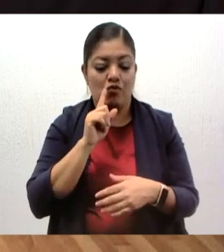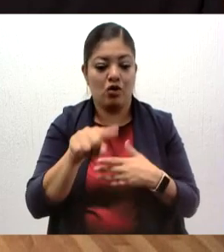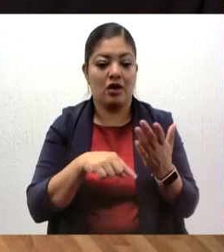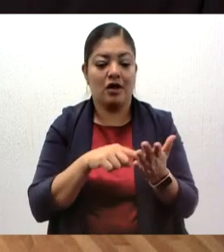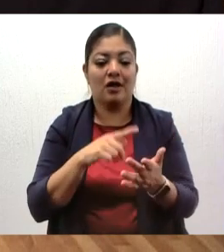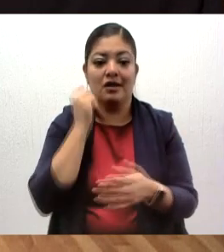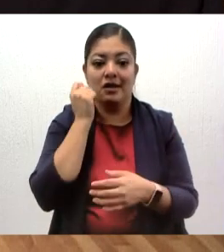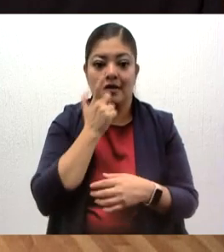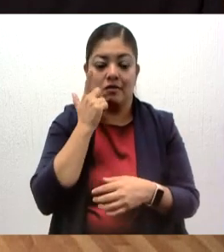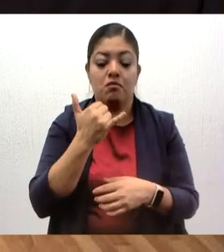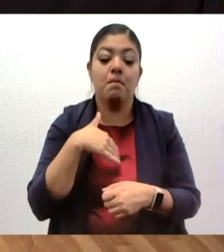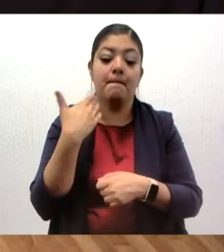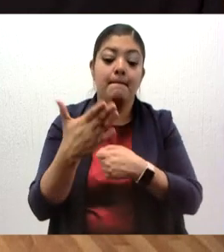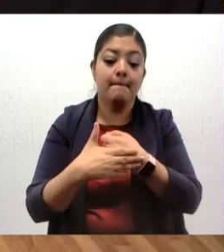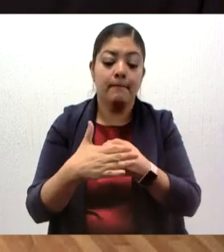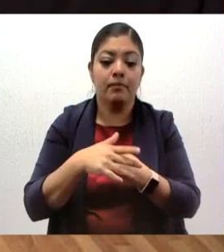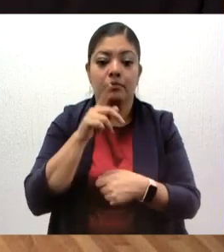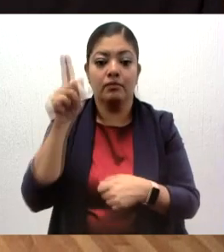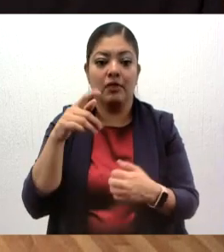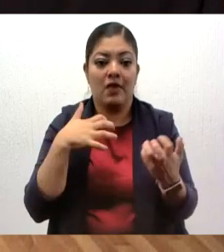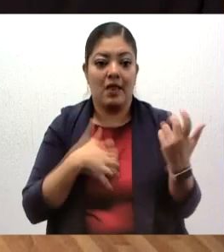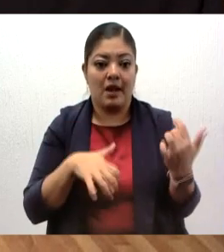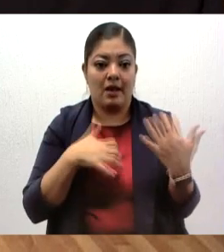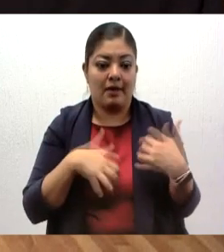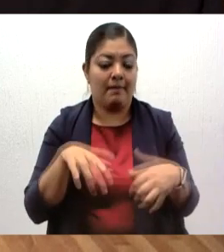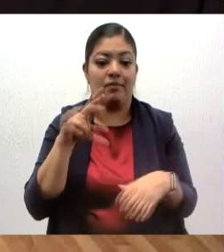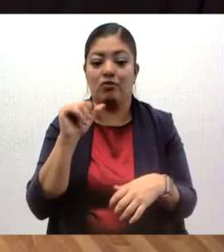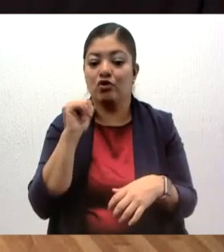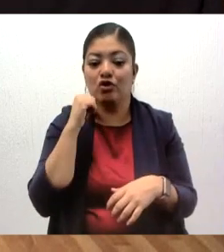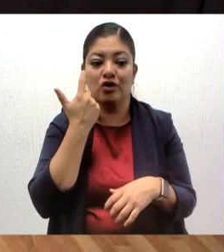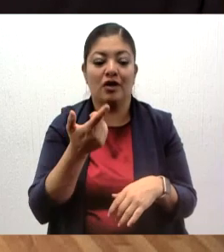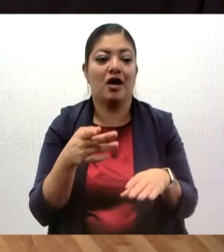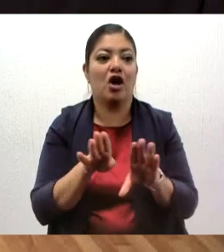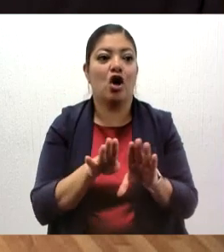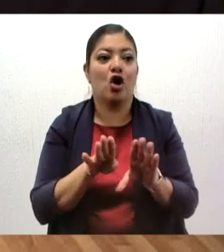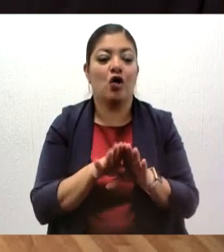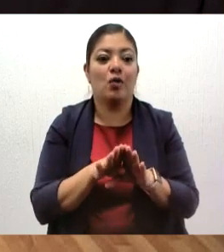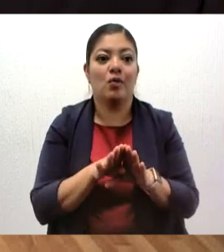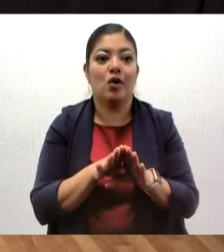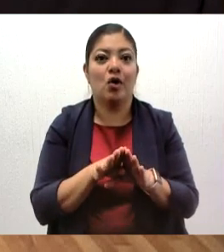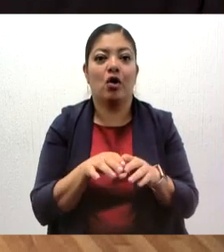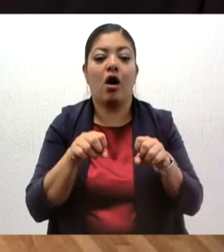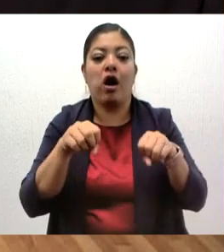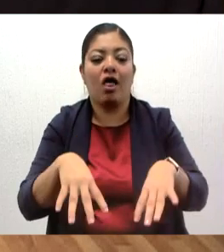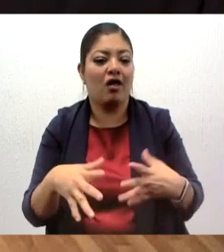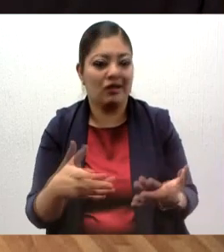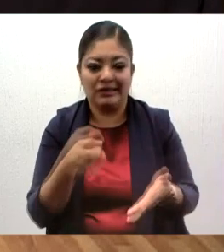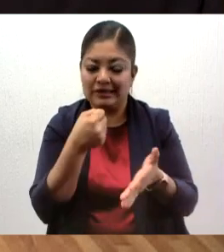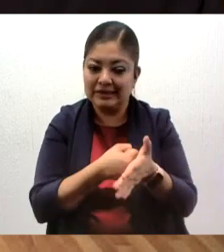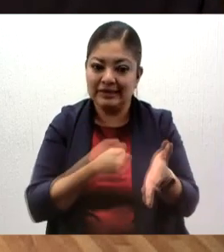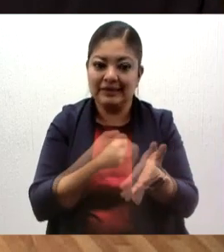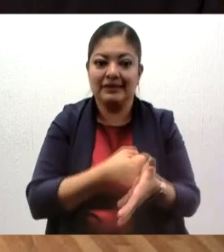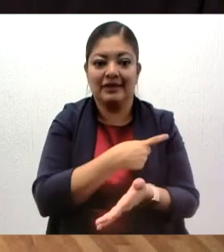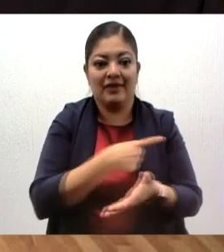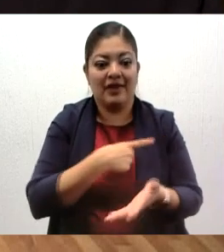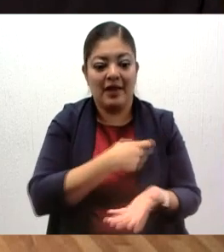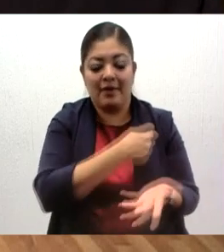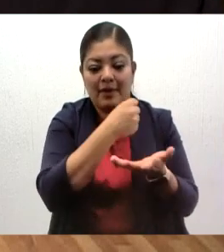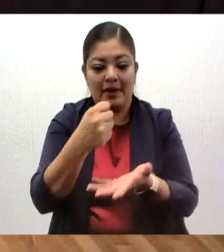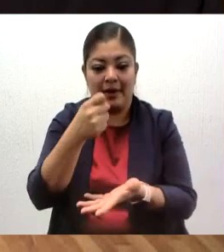apertura en tlaquepque no queremos dejar de insistir en que también hay una partida de des inada para su